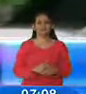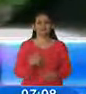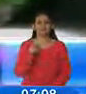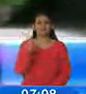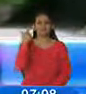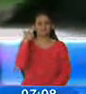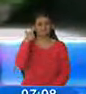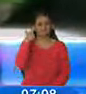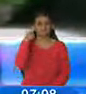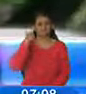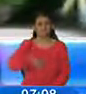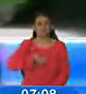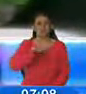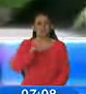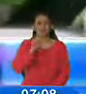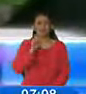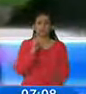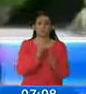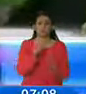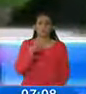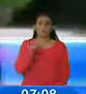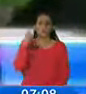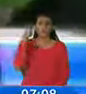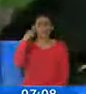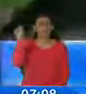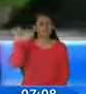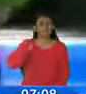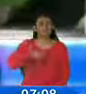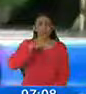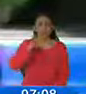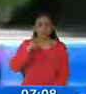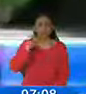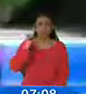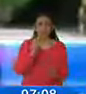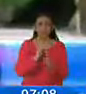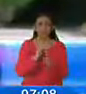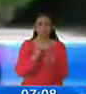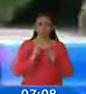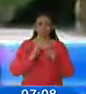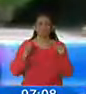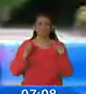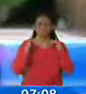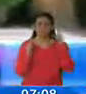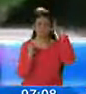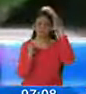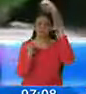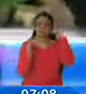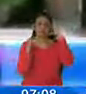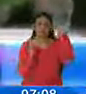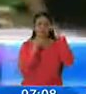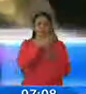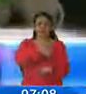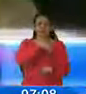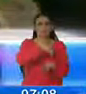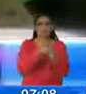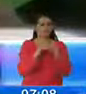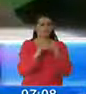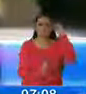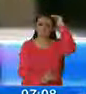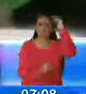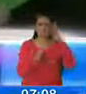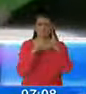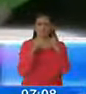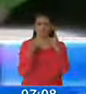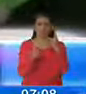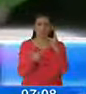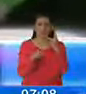vamos a alcanzar los 40 puntos, creo que realmente los vamos a alcanzar, porque es mucha la diferencia que tenemos en Manabí y es mucha la diferencia